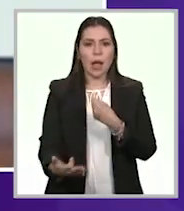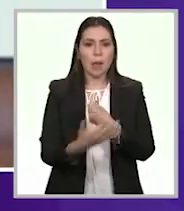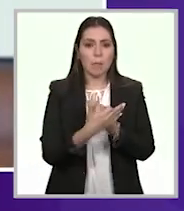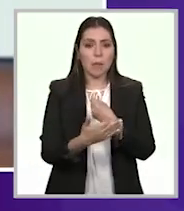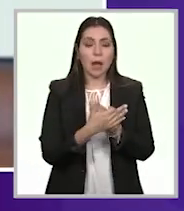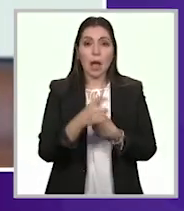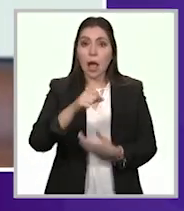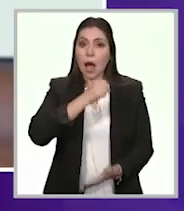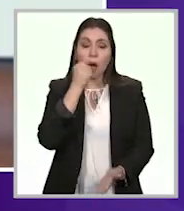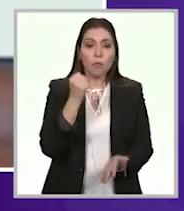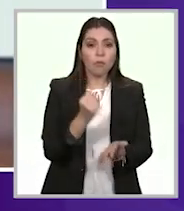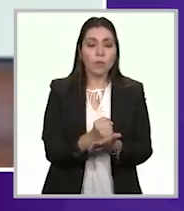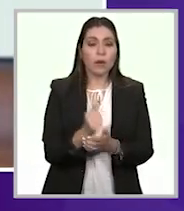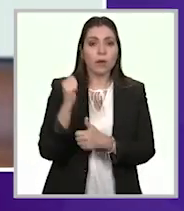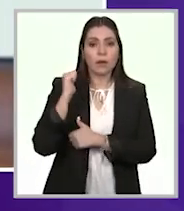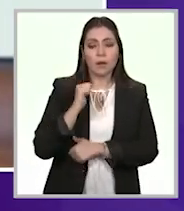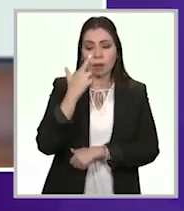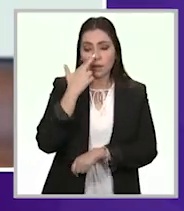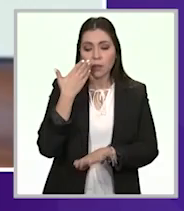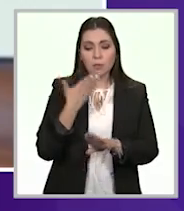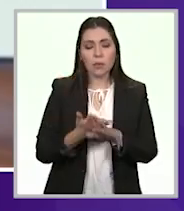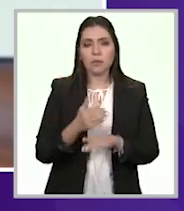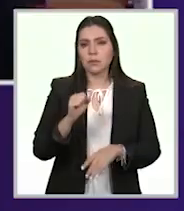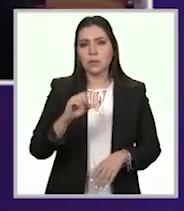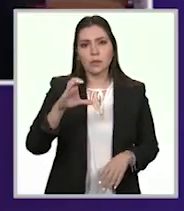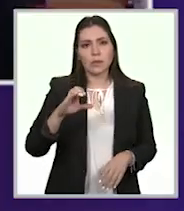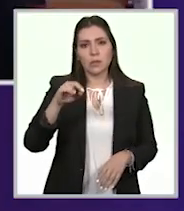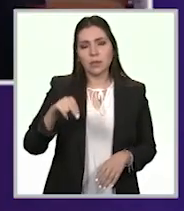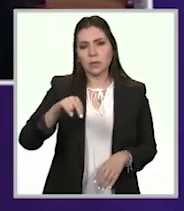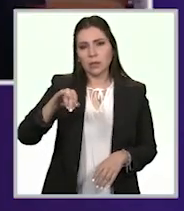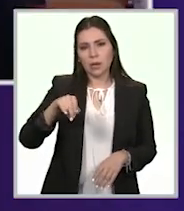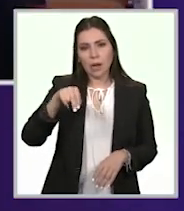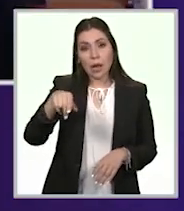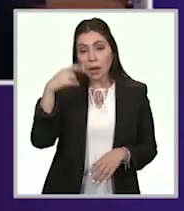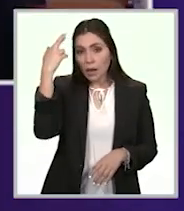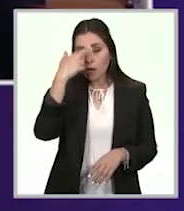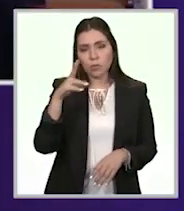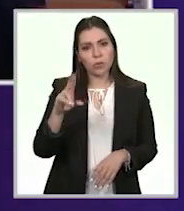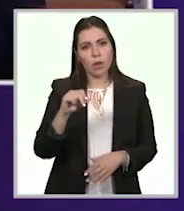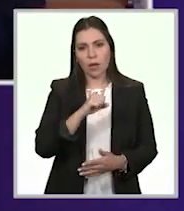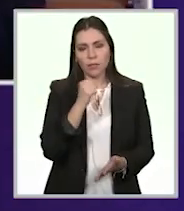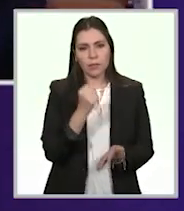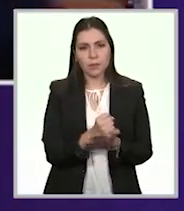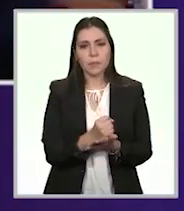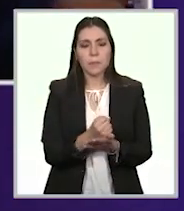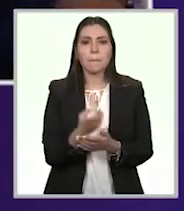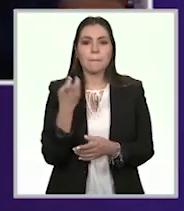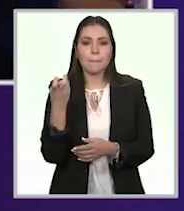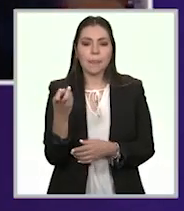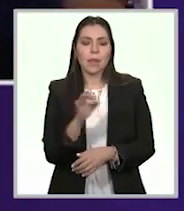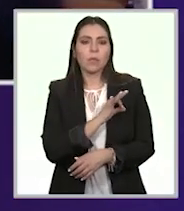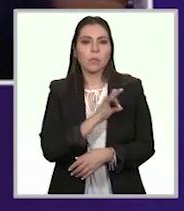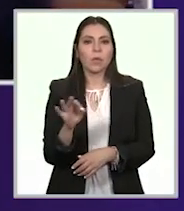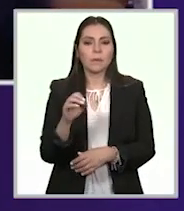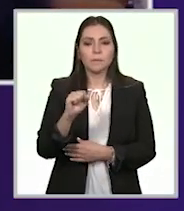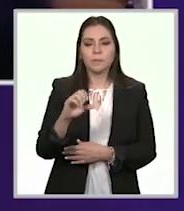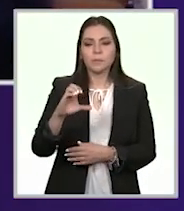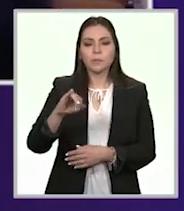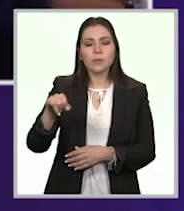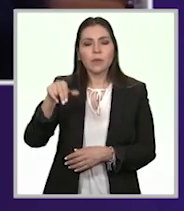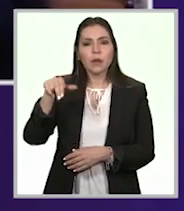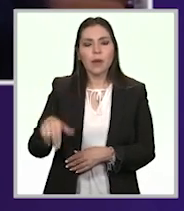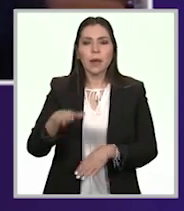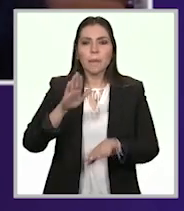pues no serán necesariamente revisados por la Suprema Corte de Justicia de la Nación, y esto permitirá pues que la